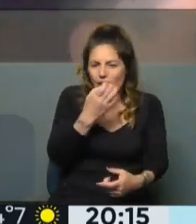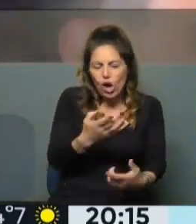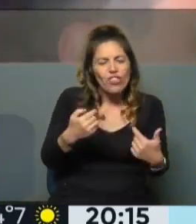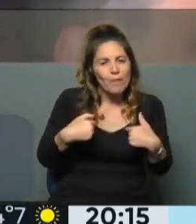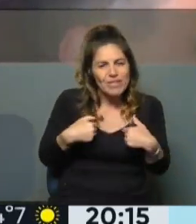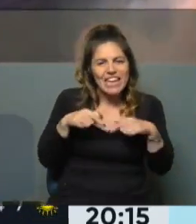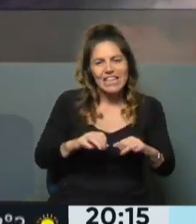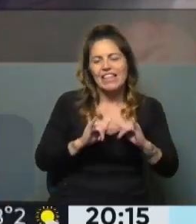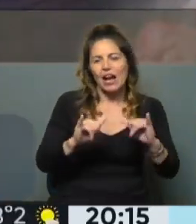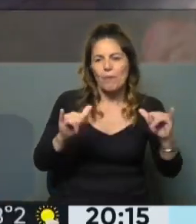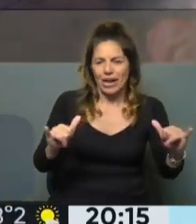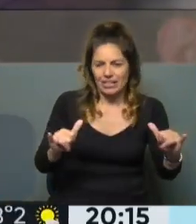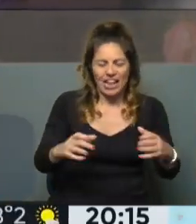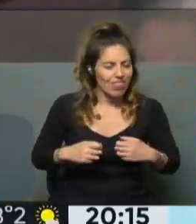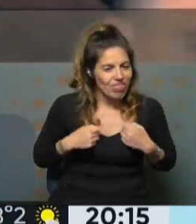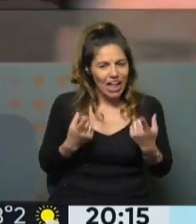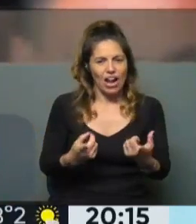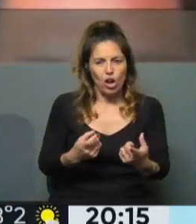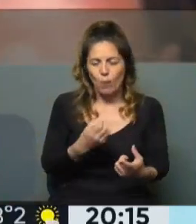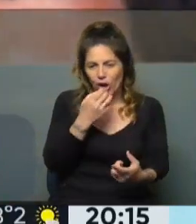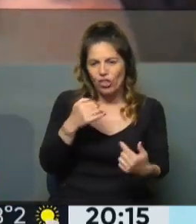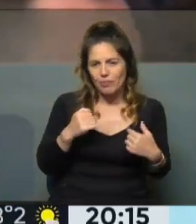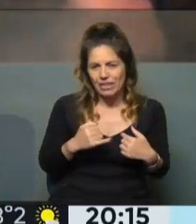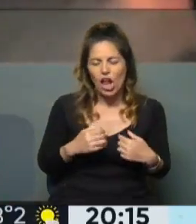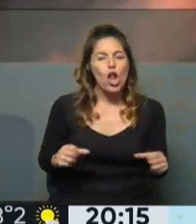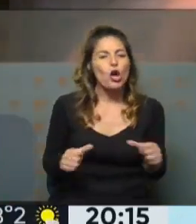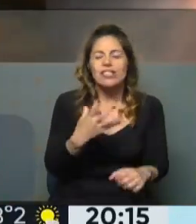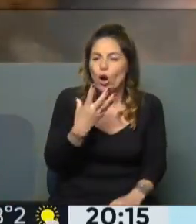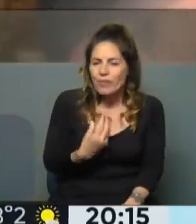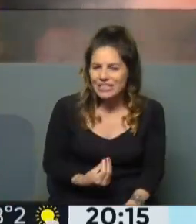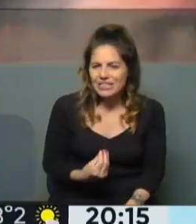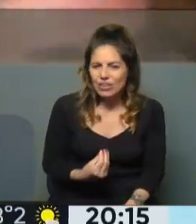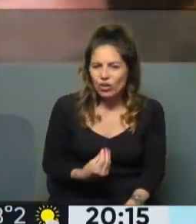esta campaña que lo hice convencido